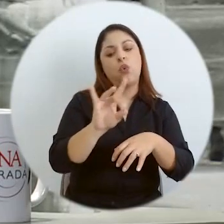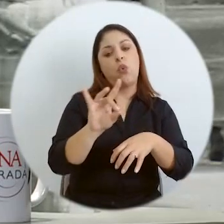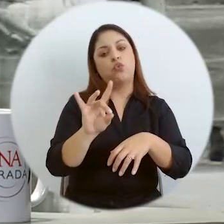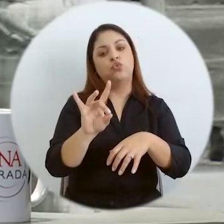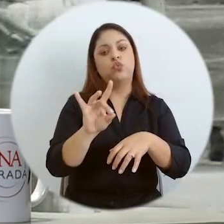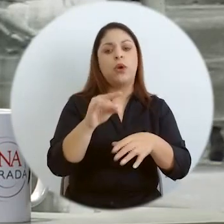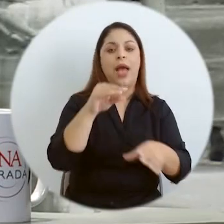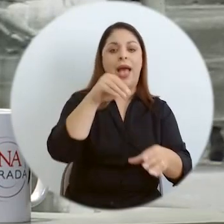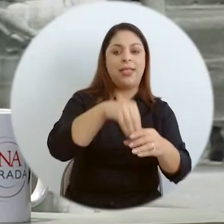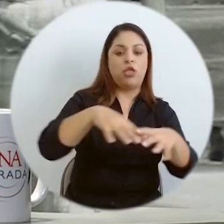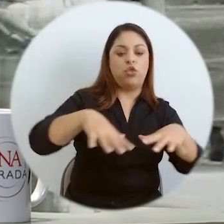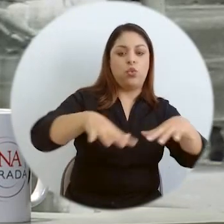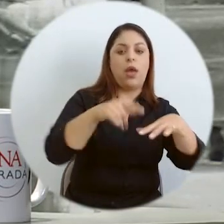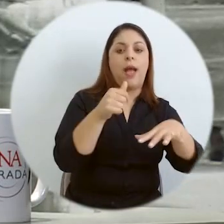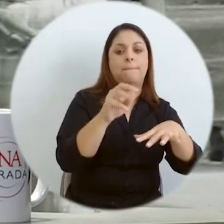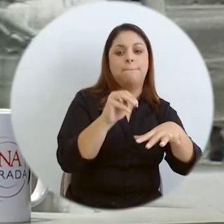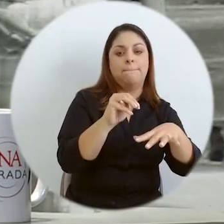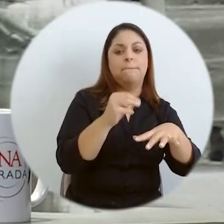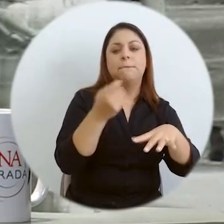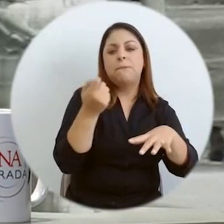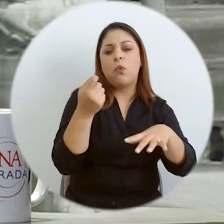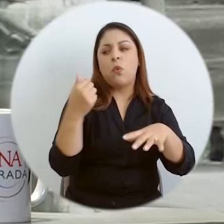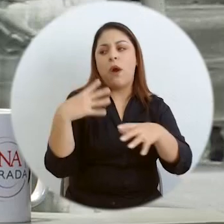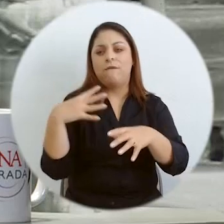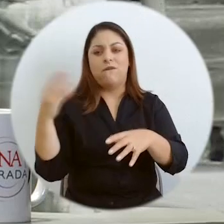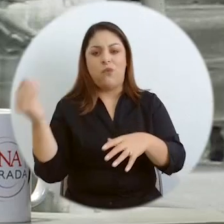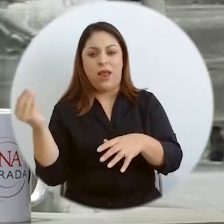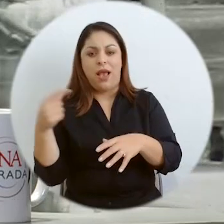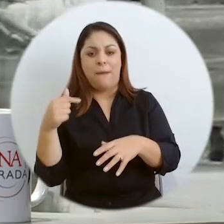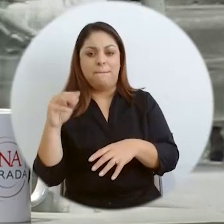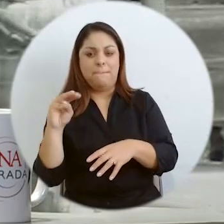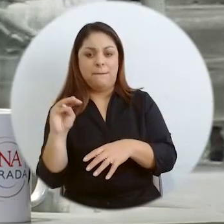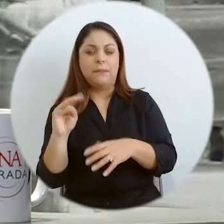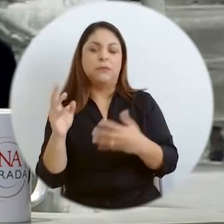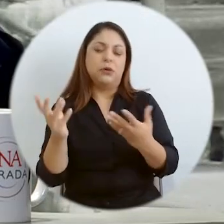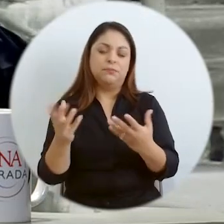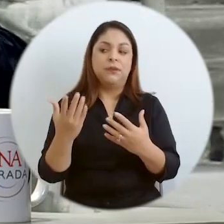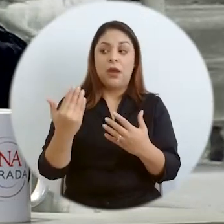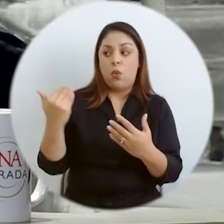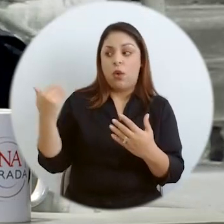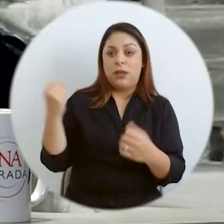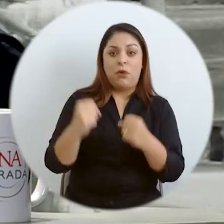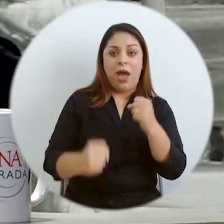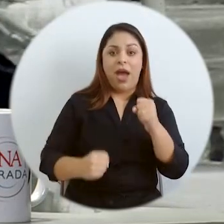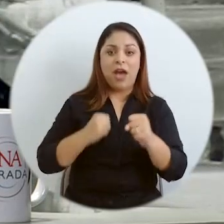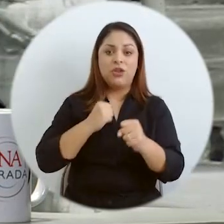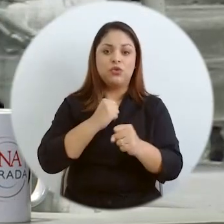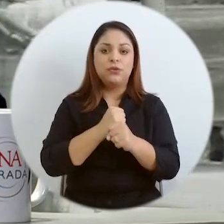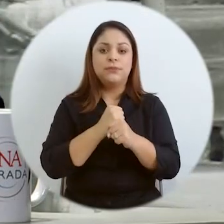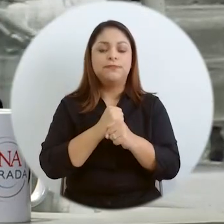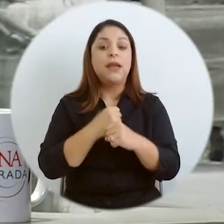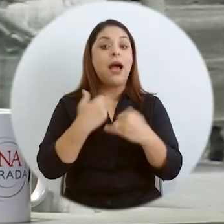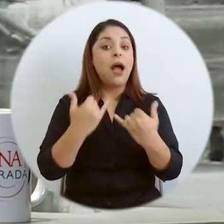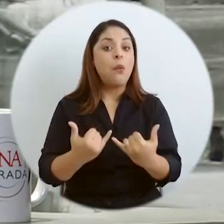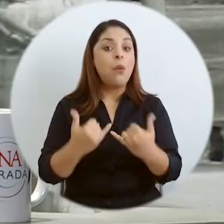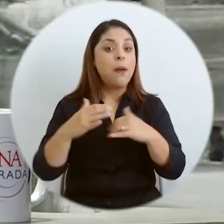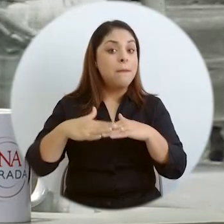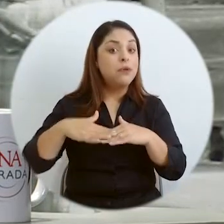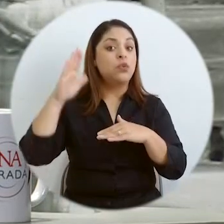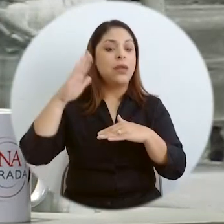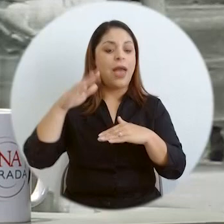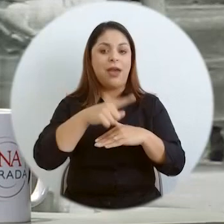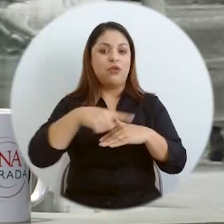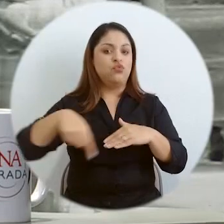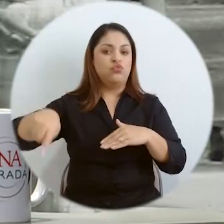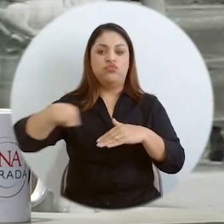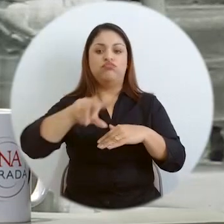del GAM. En estos últimos años lo que ha pasado es que ya no están la mayoría de esos cantones dentro